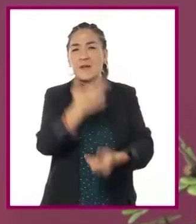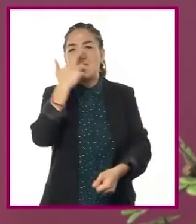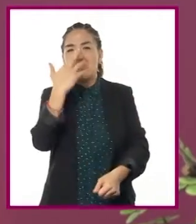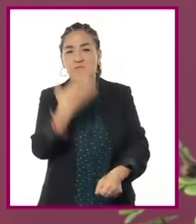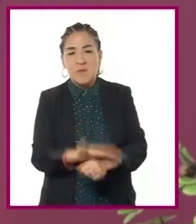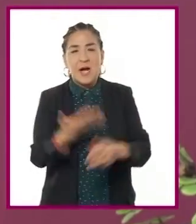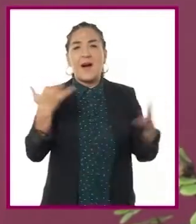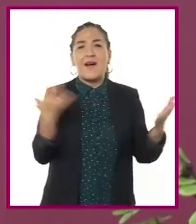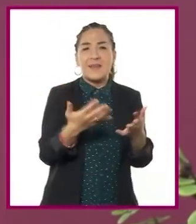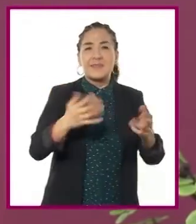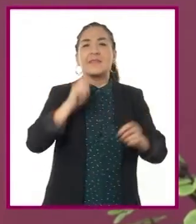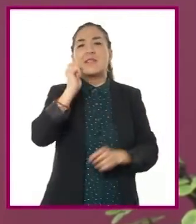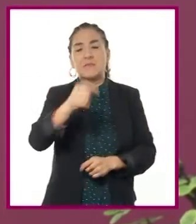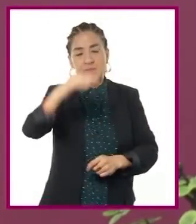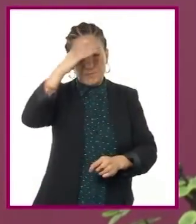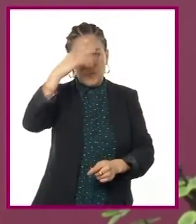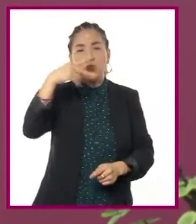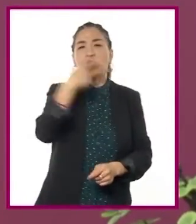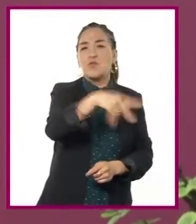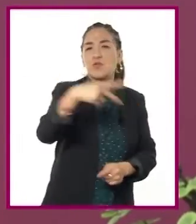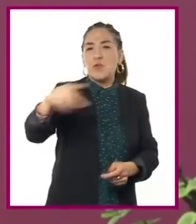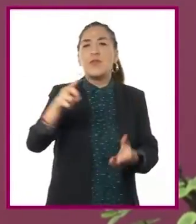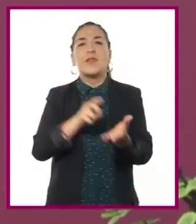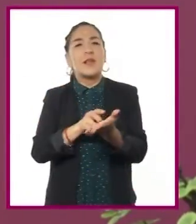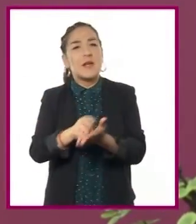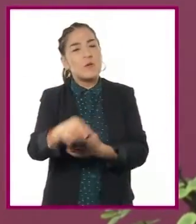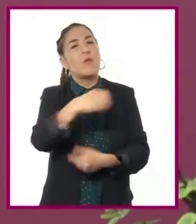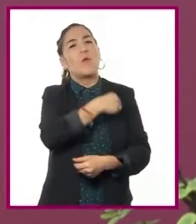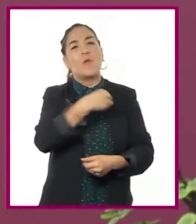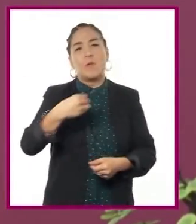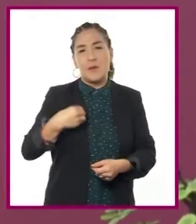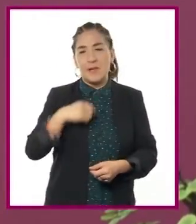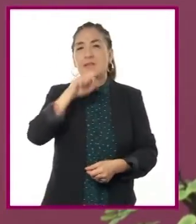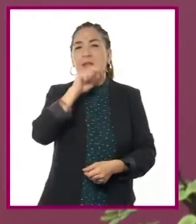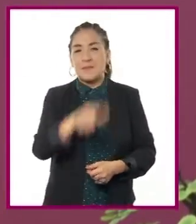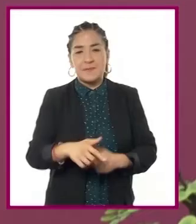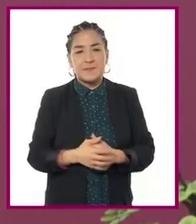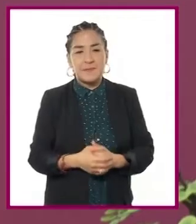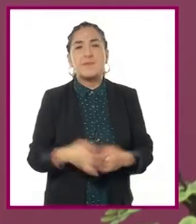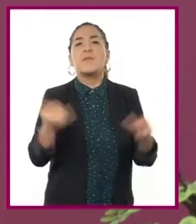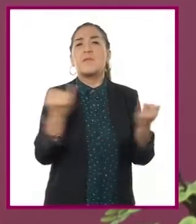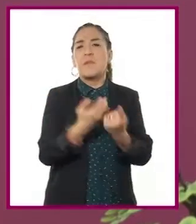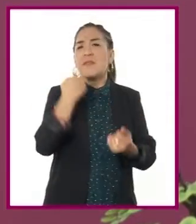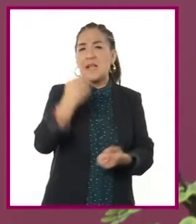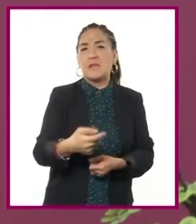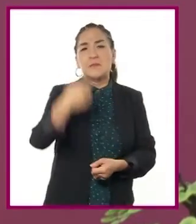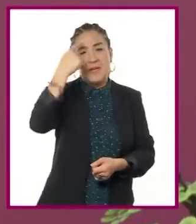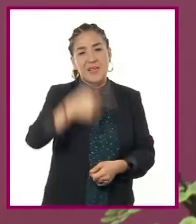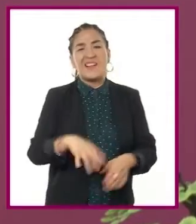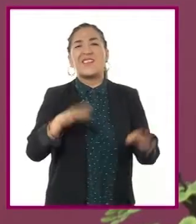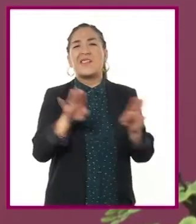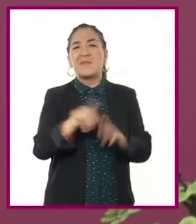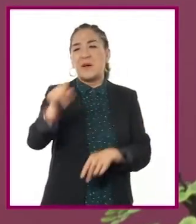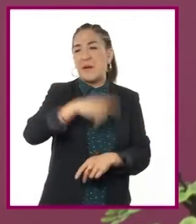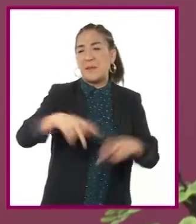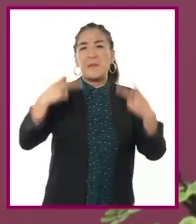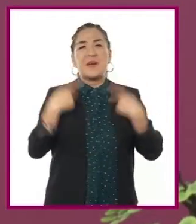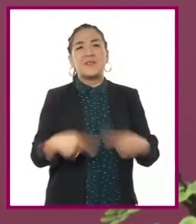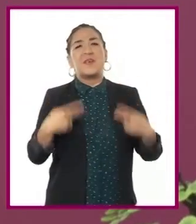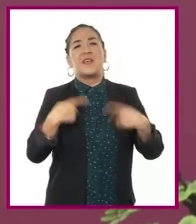responsables, conscientes de sus derechos y de sus deberes. De esta manera terminaría con la apatía de la